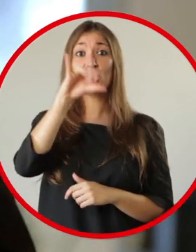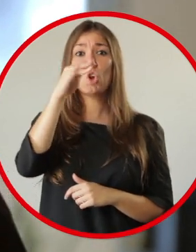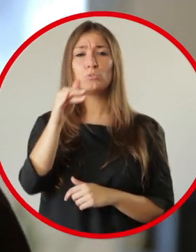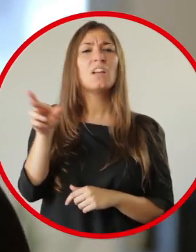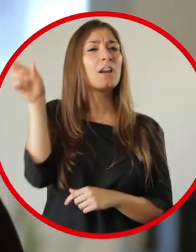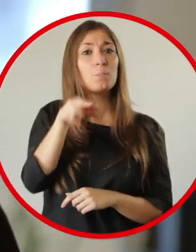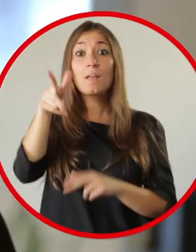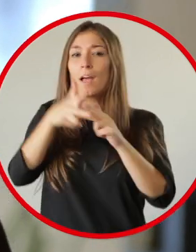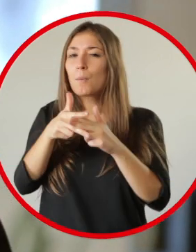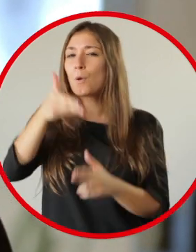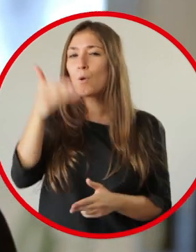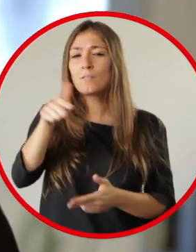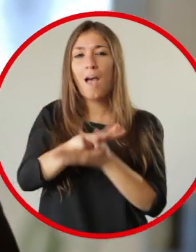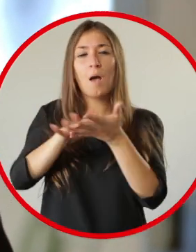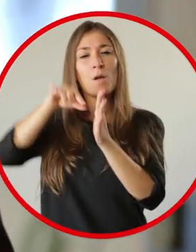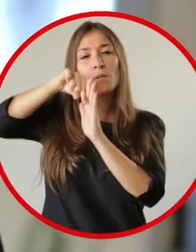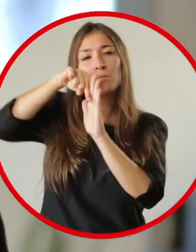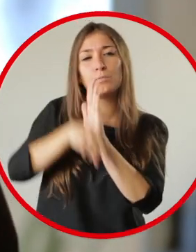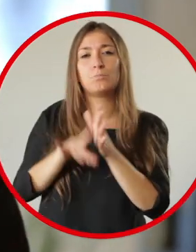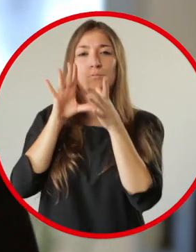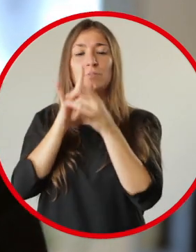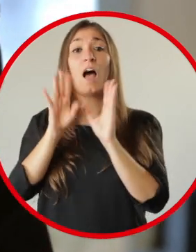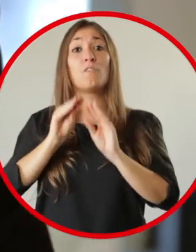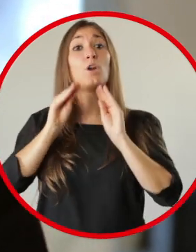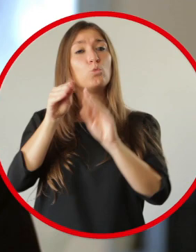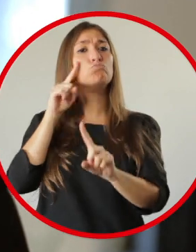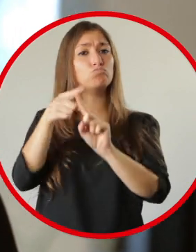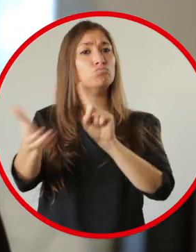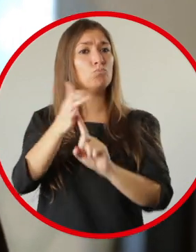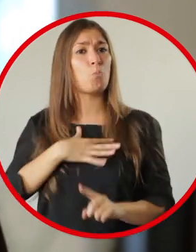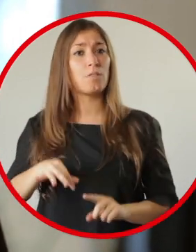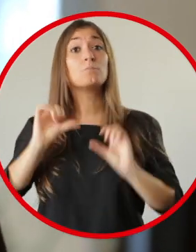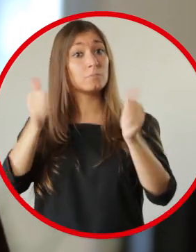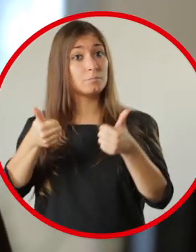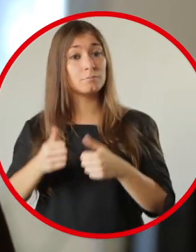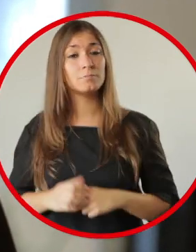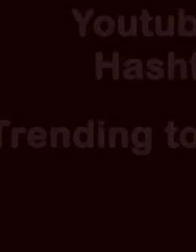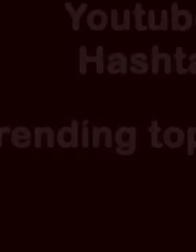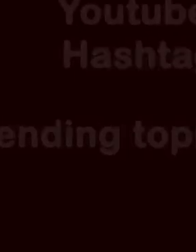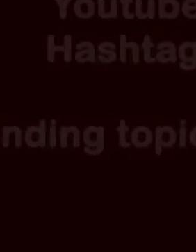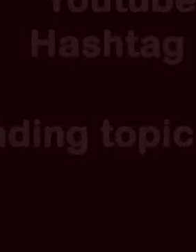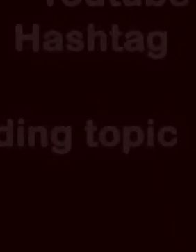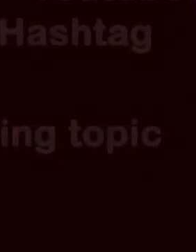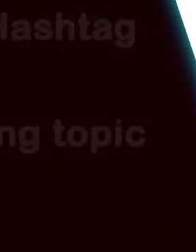una, insisto, de las herramientas que vamos a ver con más calma dentro de LinkedIn para que obtengan los resultados. ¡Comenzamos!